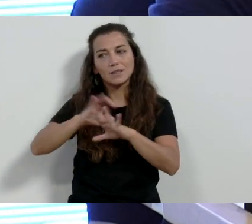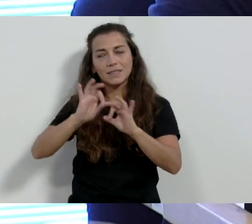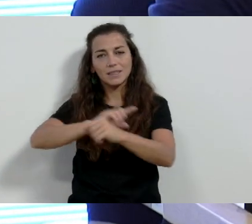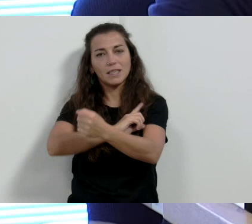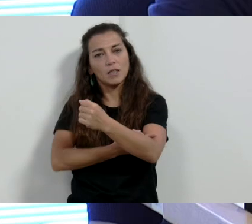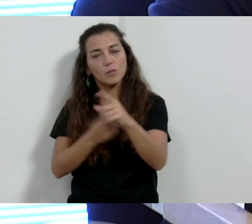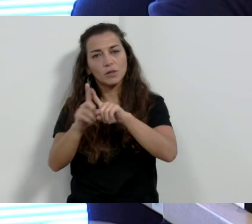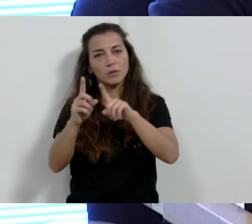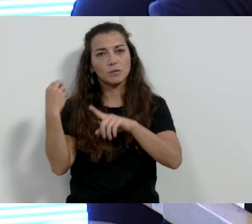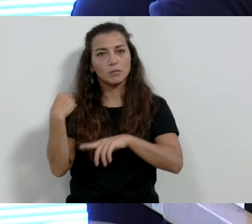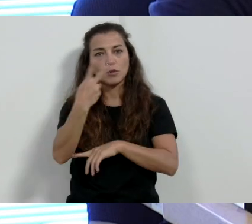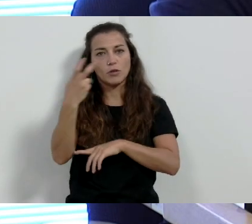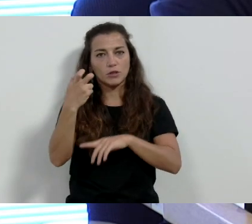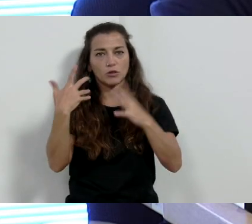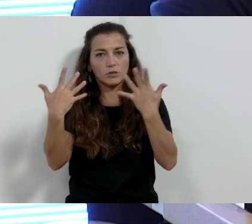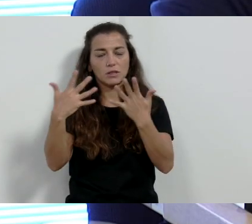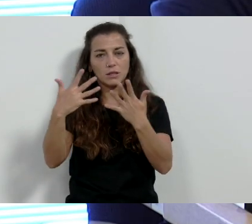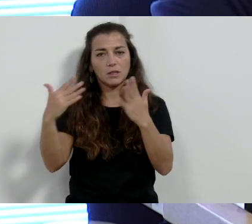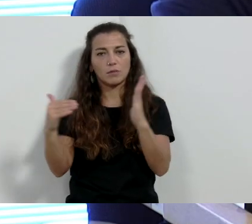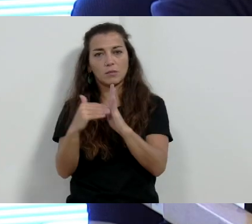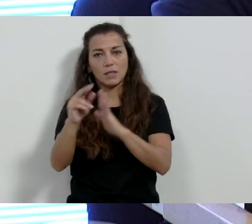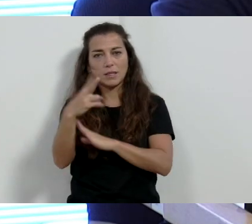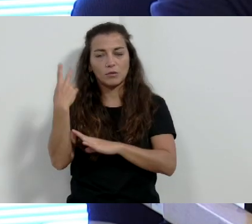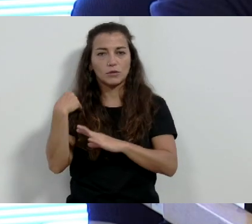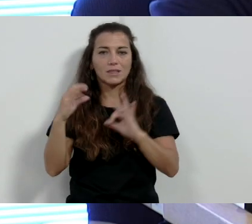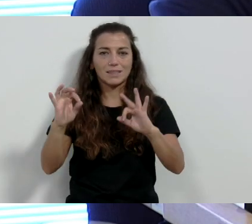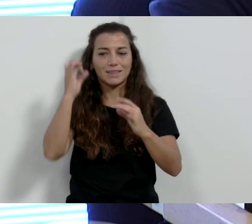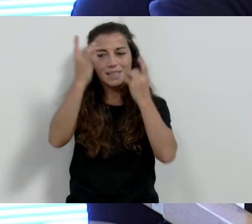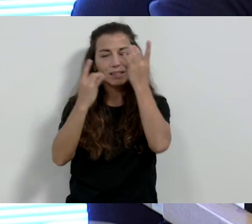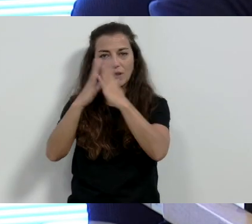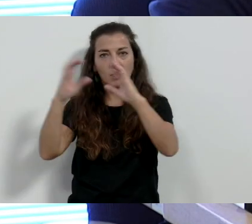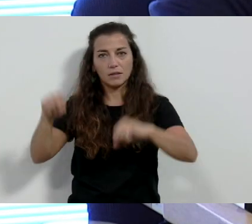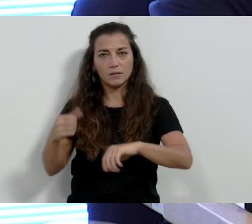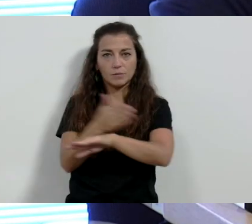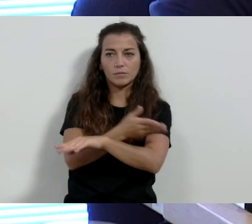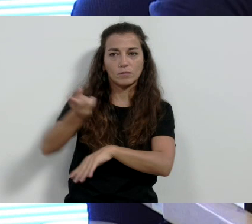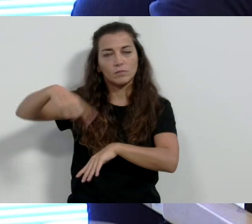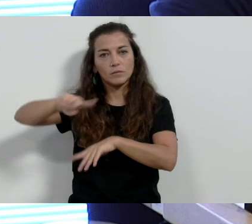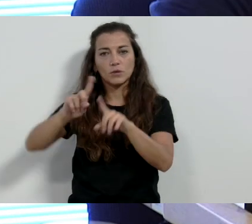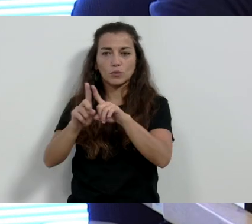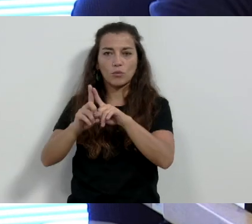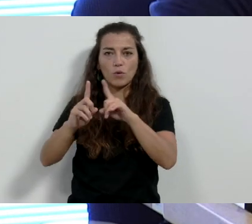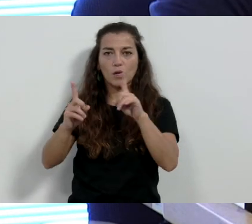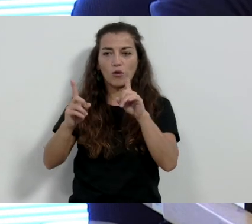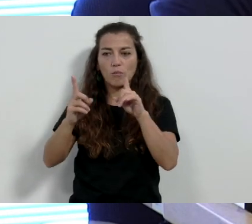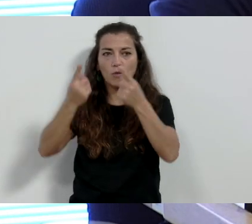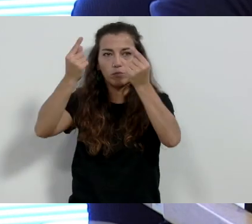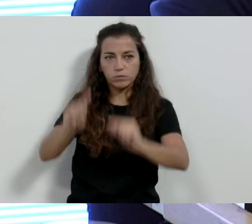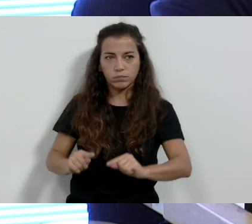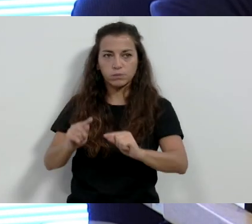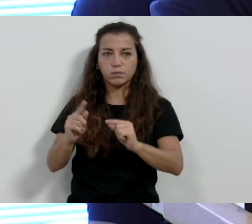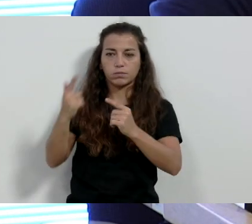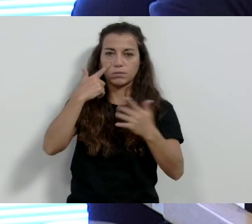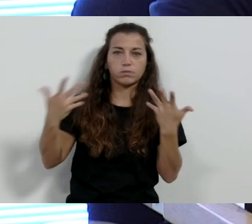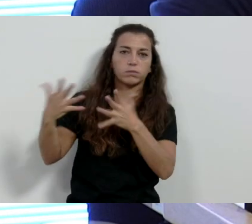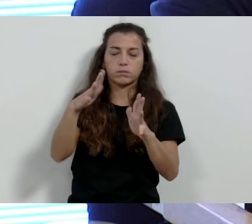deportivas conveniadas. Es una partida que se ha quedado corta. ¿Cuál era el crédito inicial? Y, sobre todo, ¿a qué se va a destinar estos gastos, teniendo en cuenta que